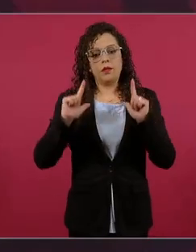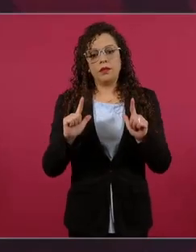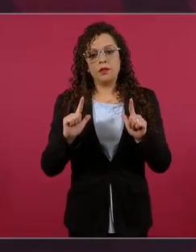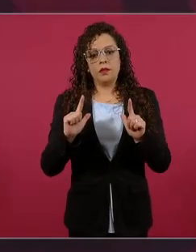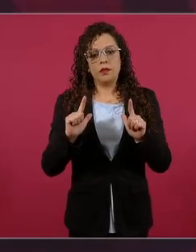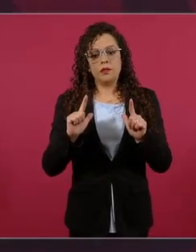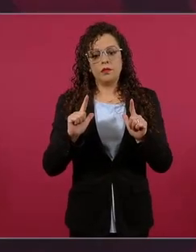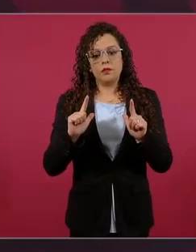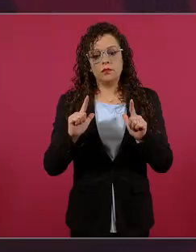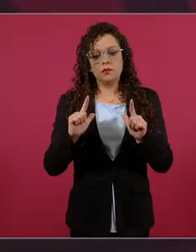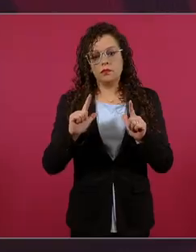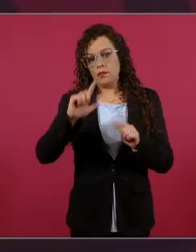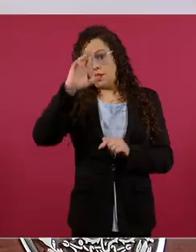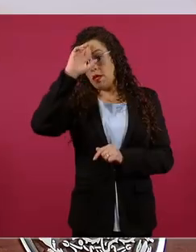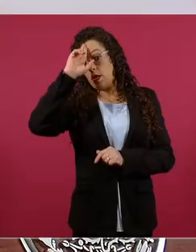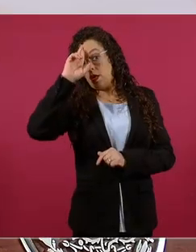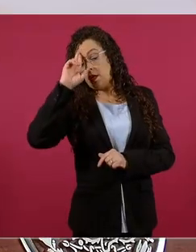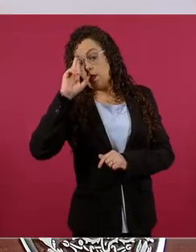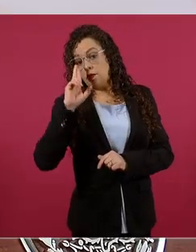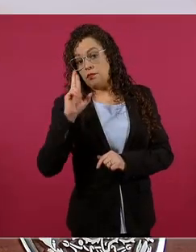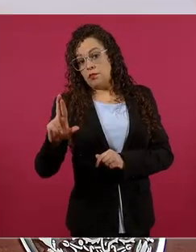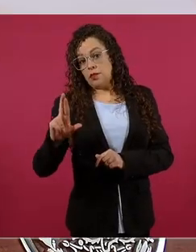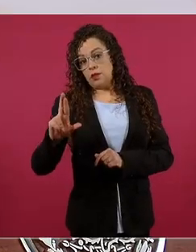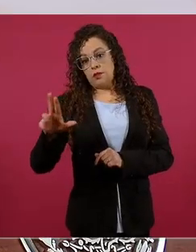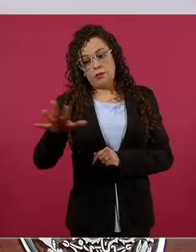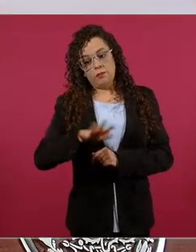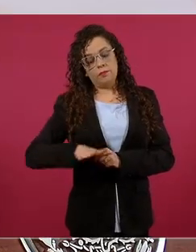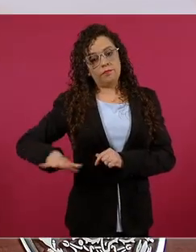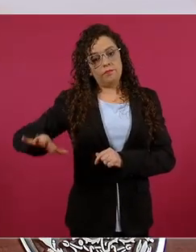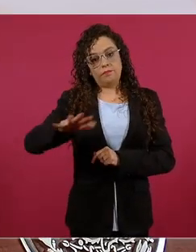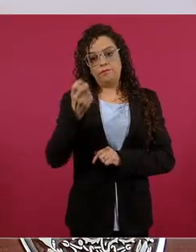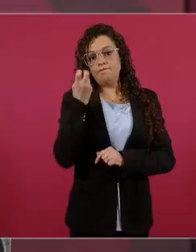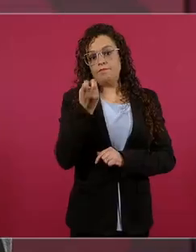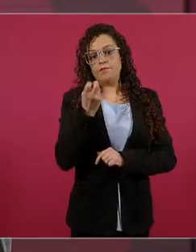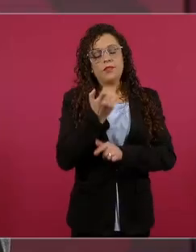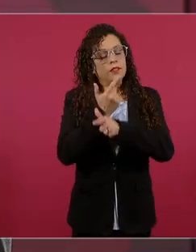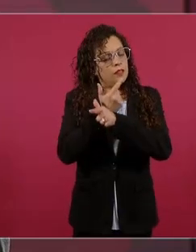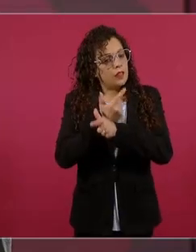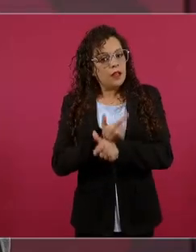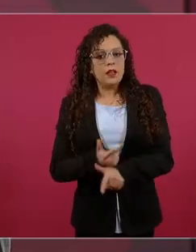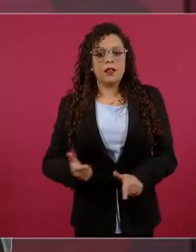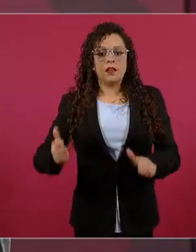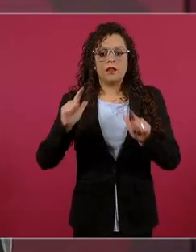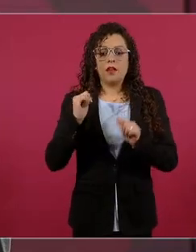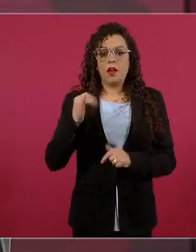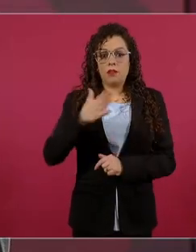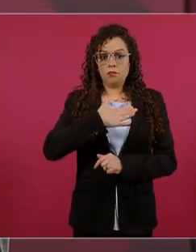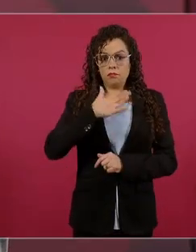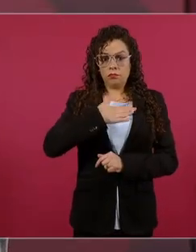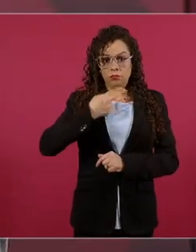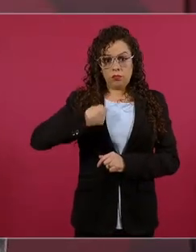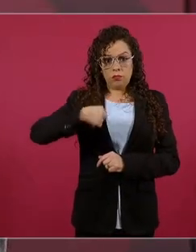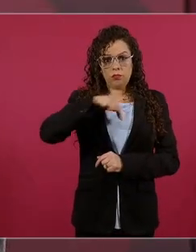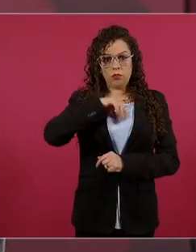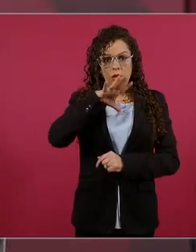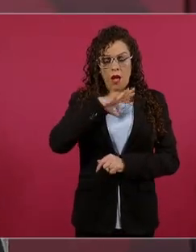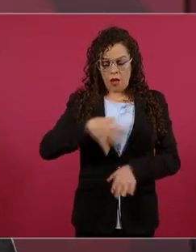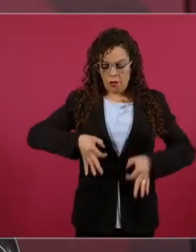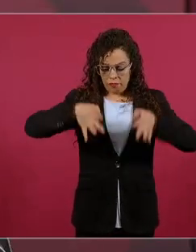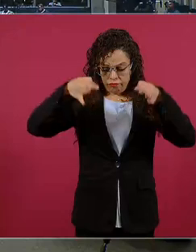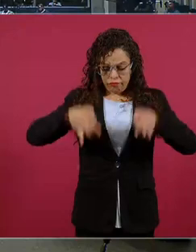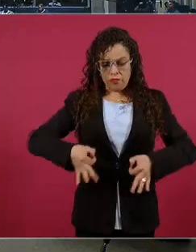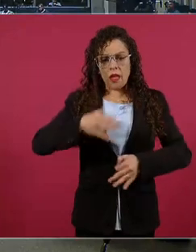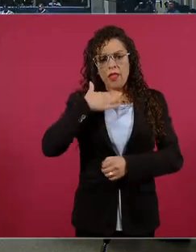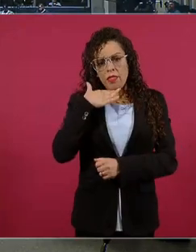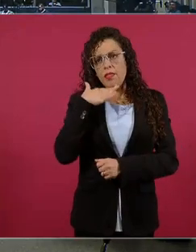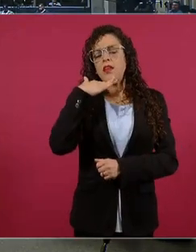respeto a la soberanía de los pueblos y a mantener nuestra dignidad. Por otro lado, en tema